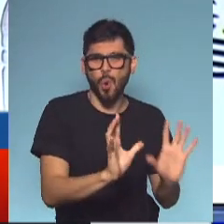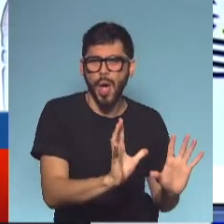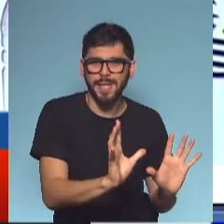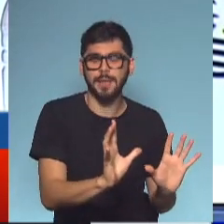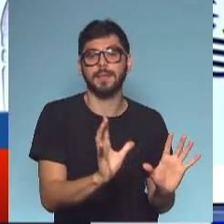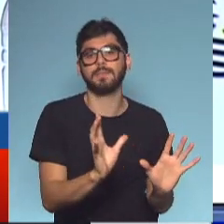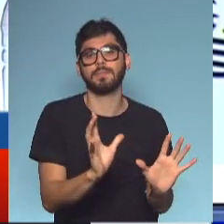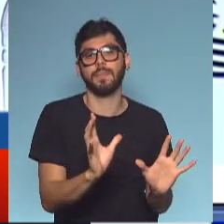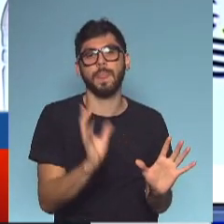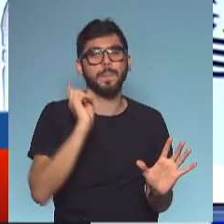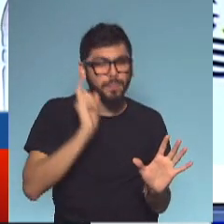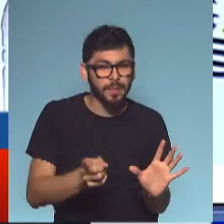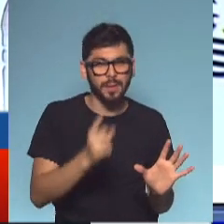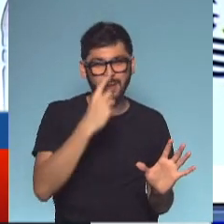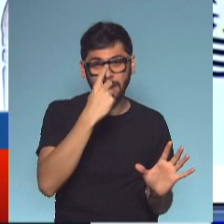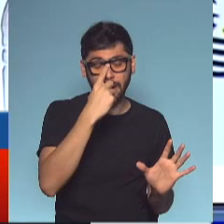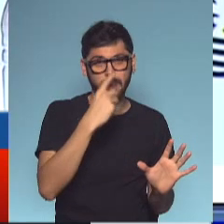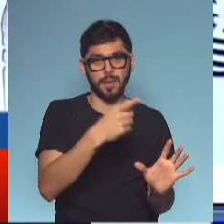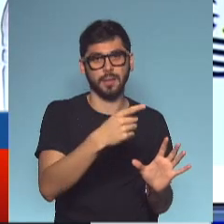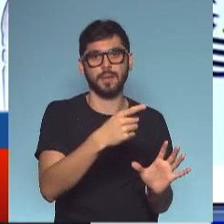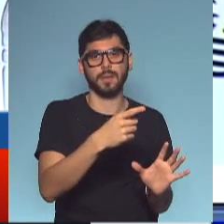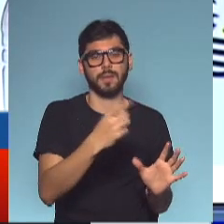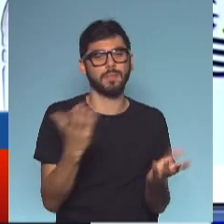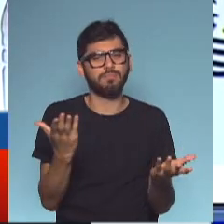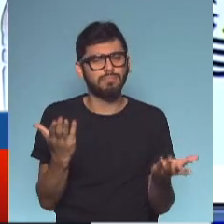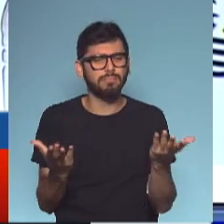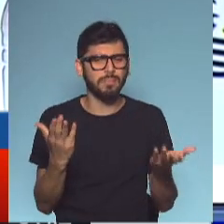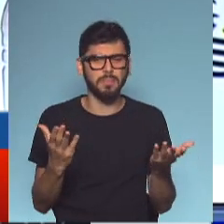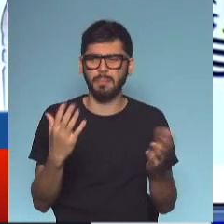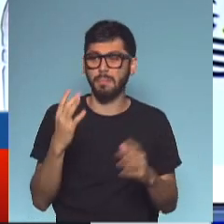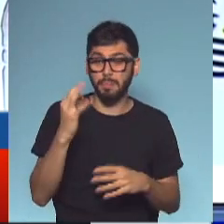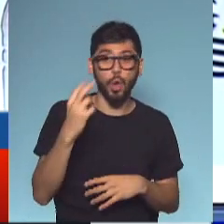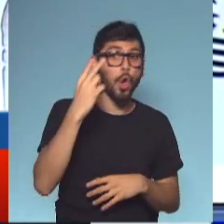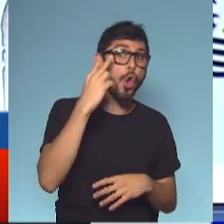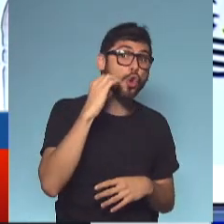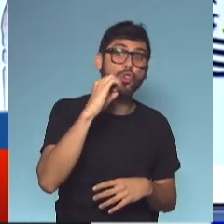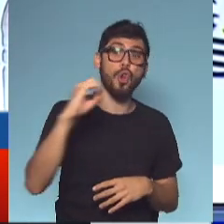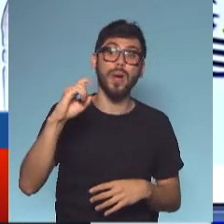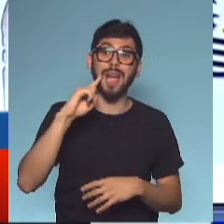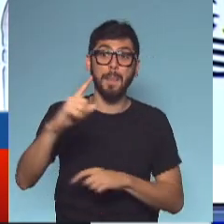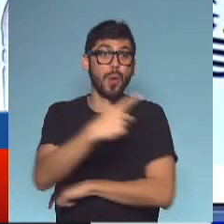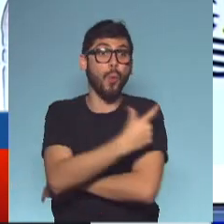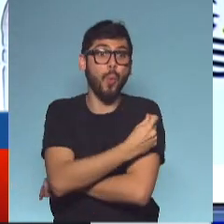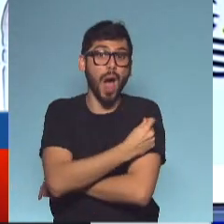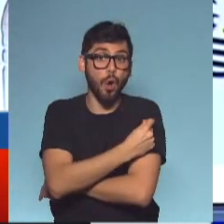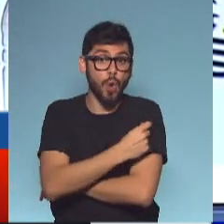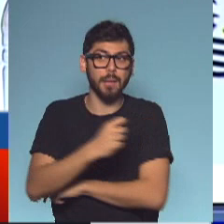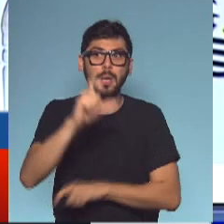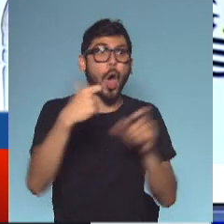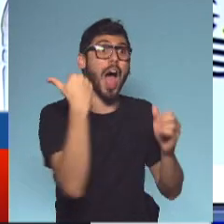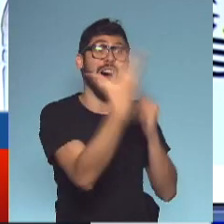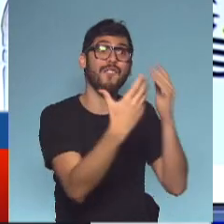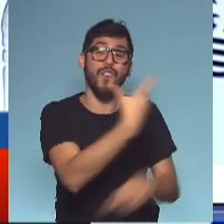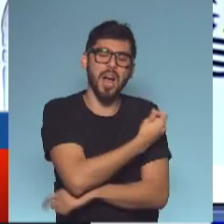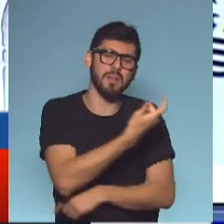que, y además el número, al lado de las prácticamente 900.000 vacunas que hemos aplicado, el número es relativamente pequeño, no me parece